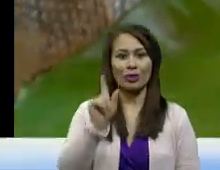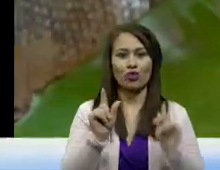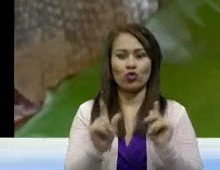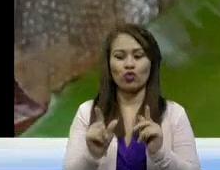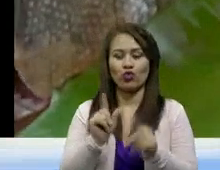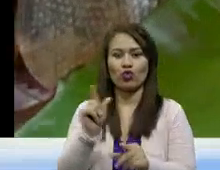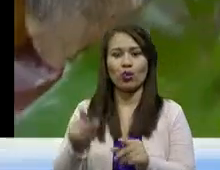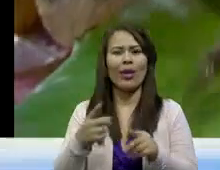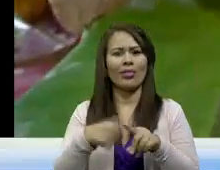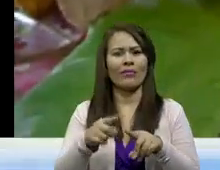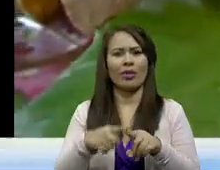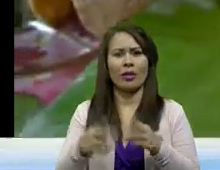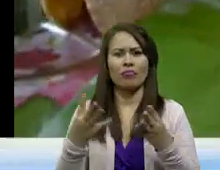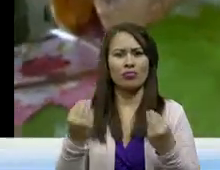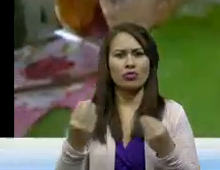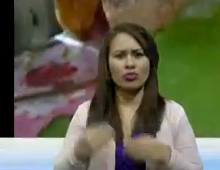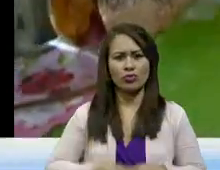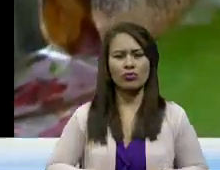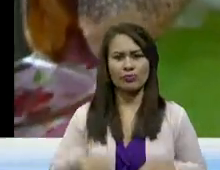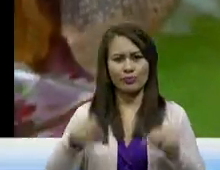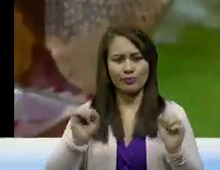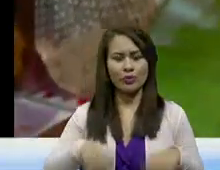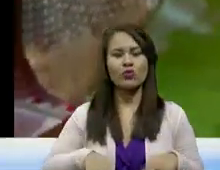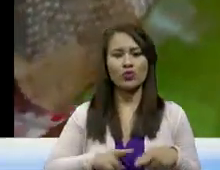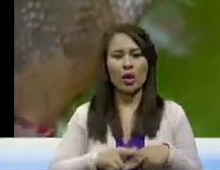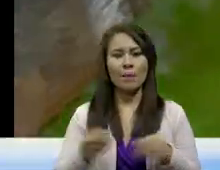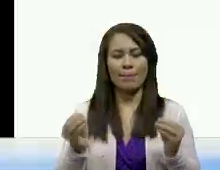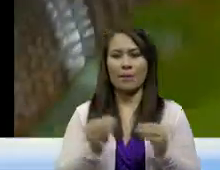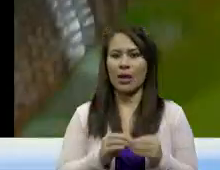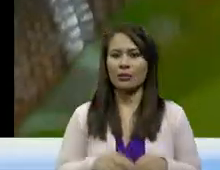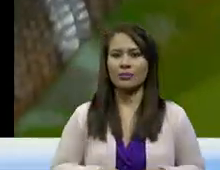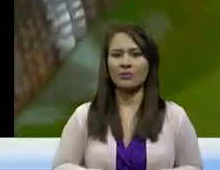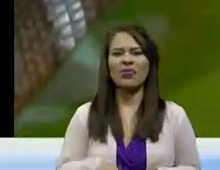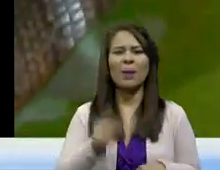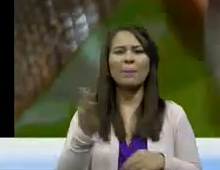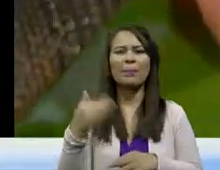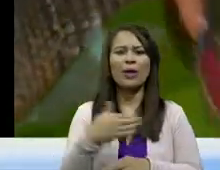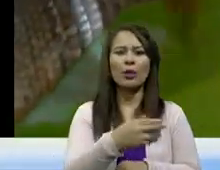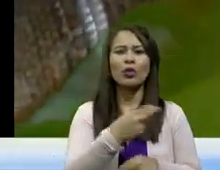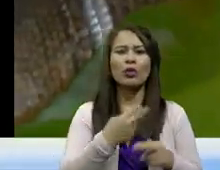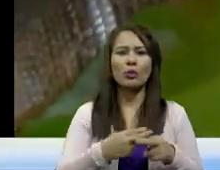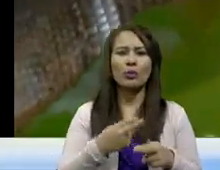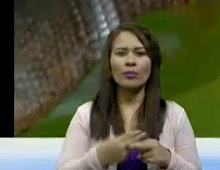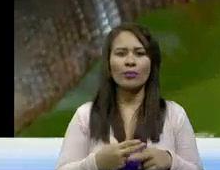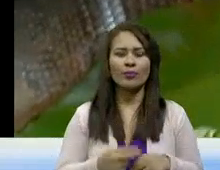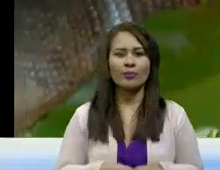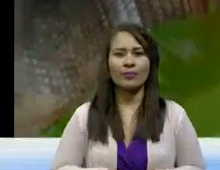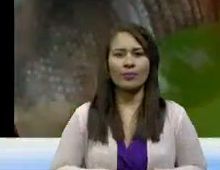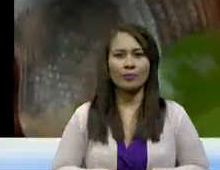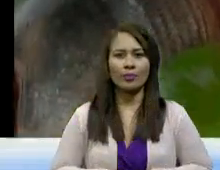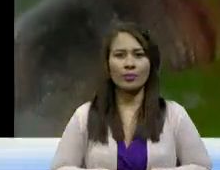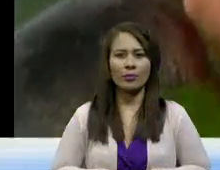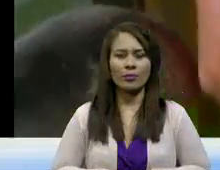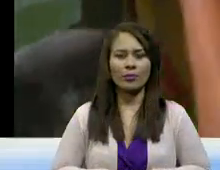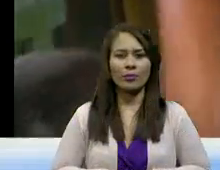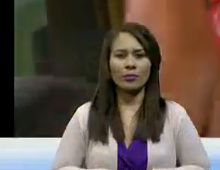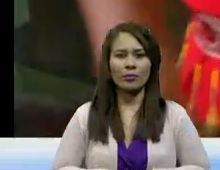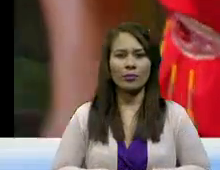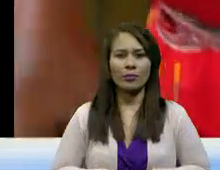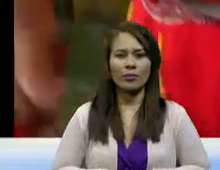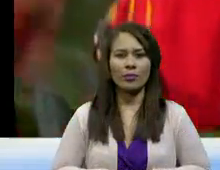Ah, van varios, pueden ir varios. Sí, pensé que eran varios. No, por lo que... ¿Qué pescado es? estas son este